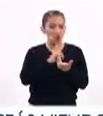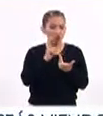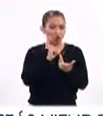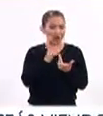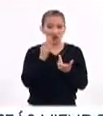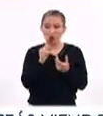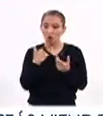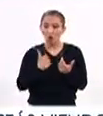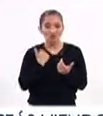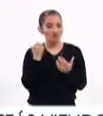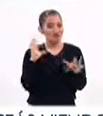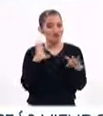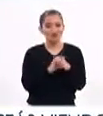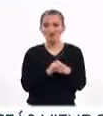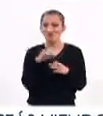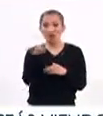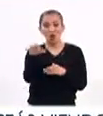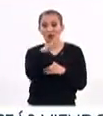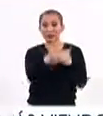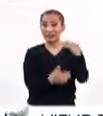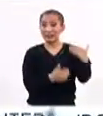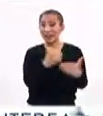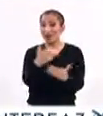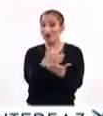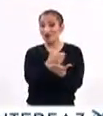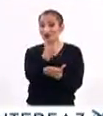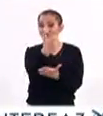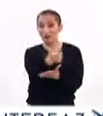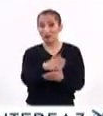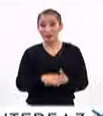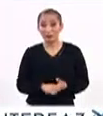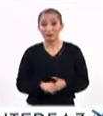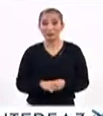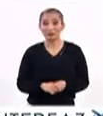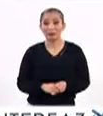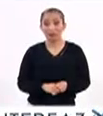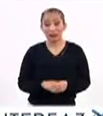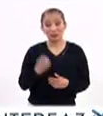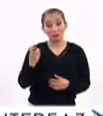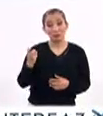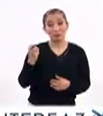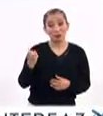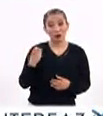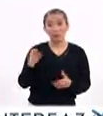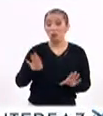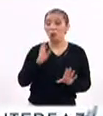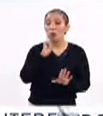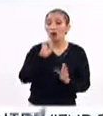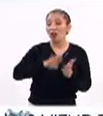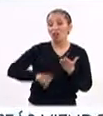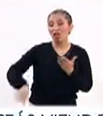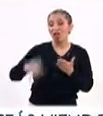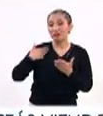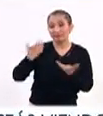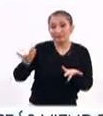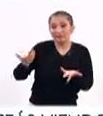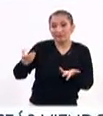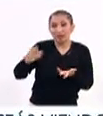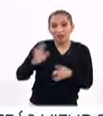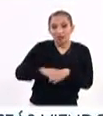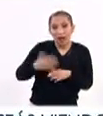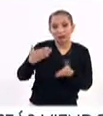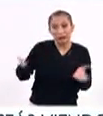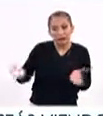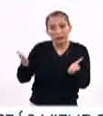femenino que no está ligado estrictamente con el desarrollo económico y que por lo tanto pues incentiva que sea mucho